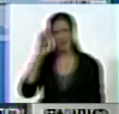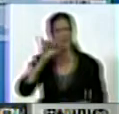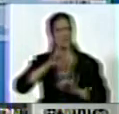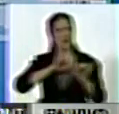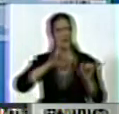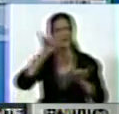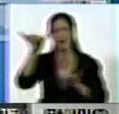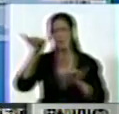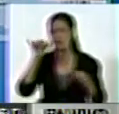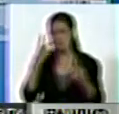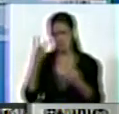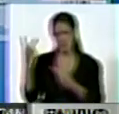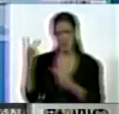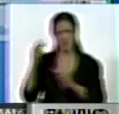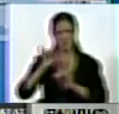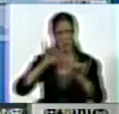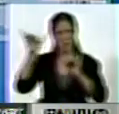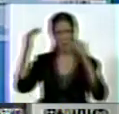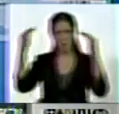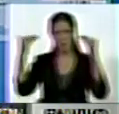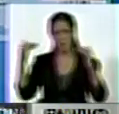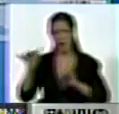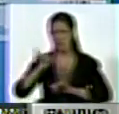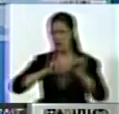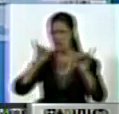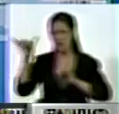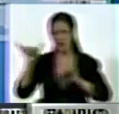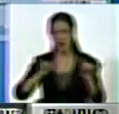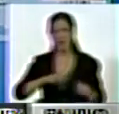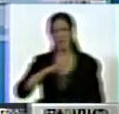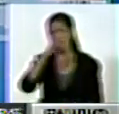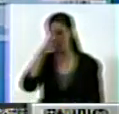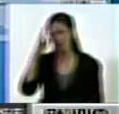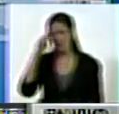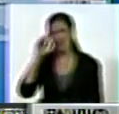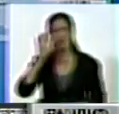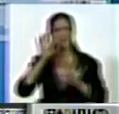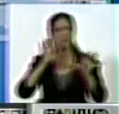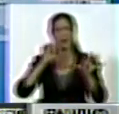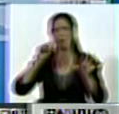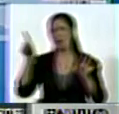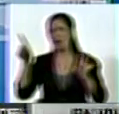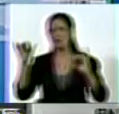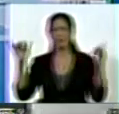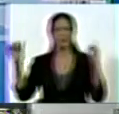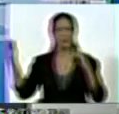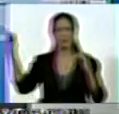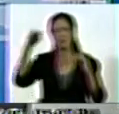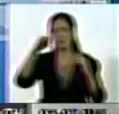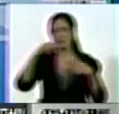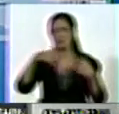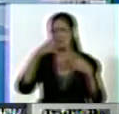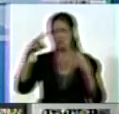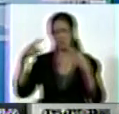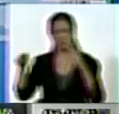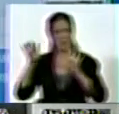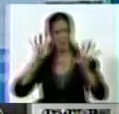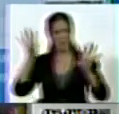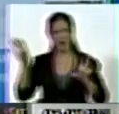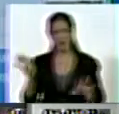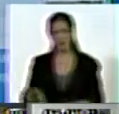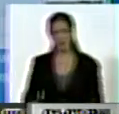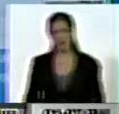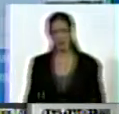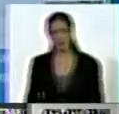Bagdad, Bagdad, Estambul, Bagdad, Estambul, Estambul, Madrid, Madrid, Estambul, Estambul, Bagdad, Viena, Múnich, Viena, Bagdad, Bagdad,